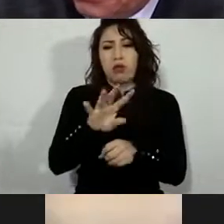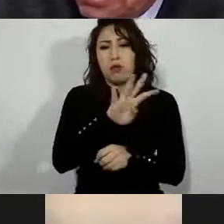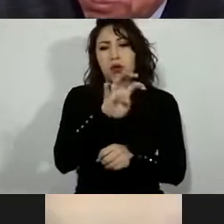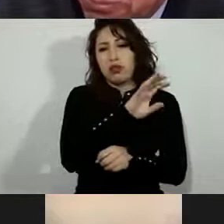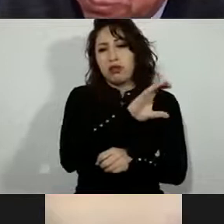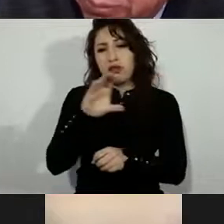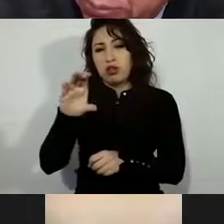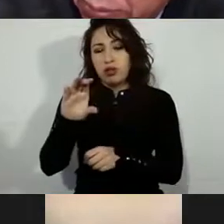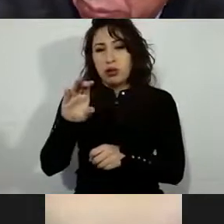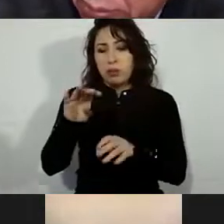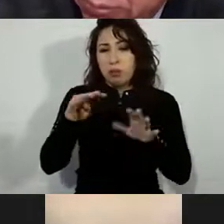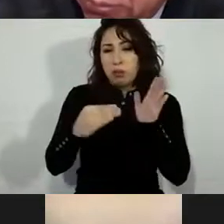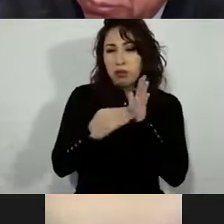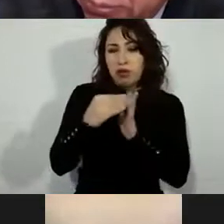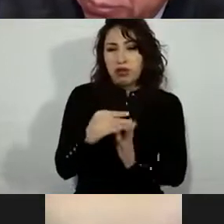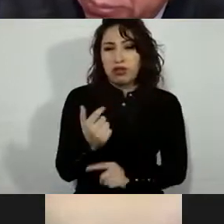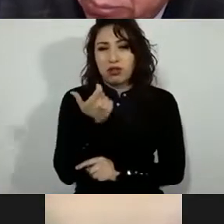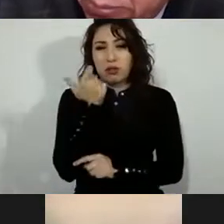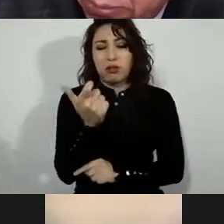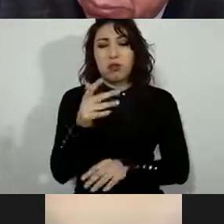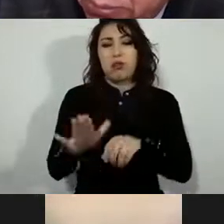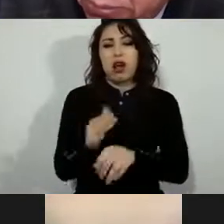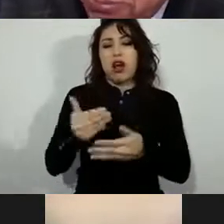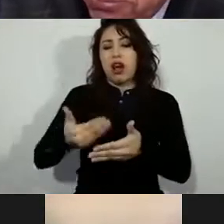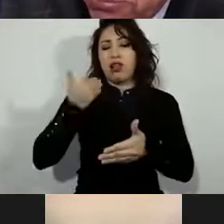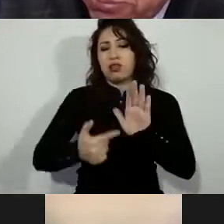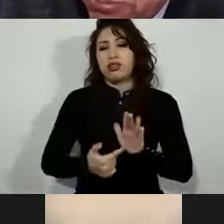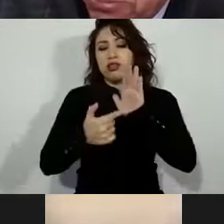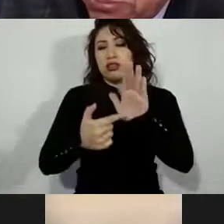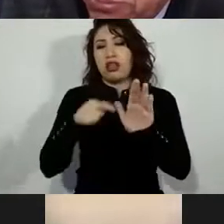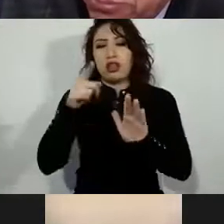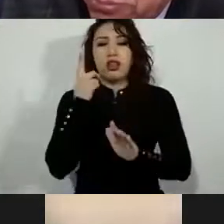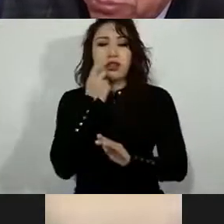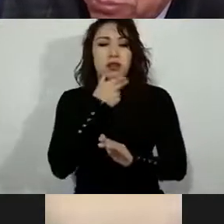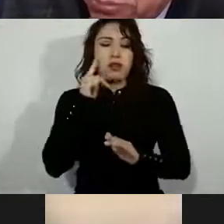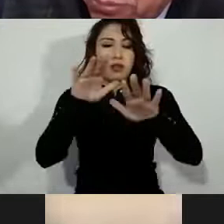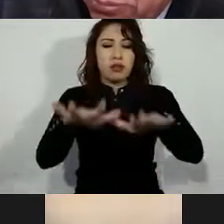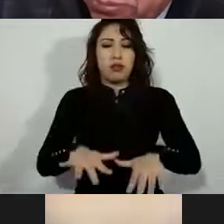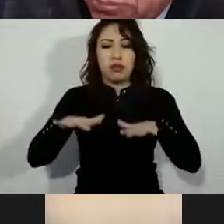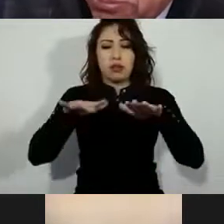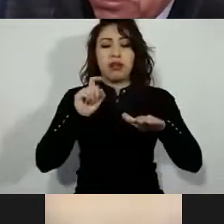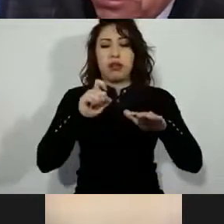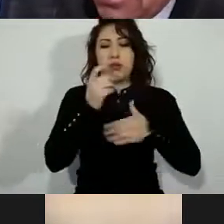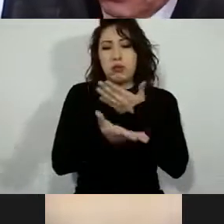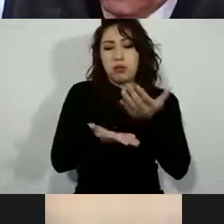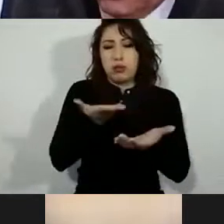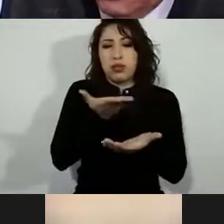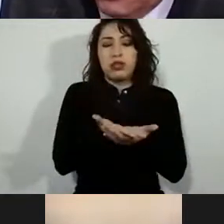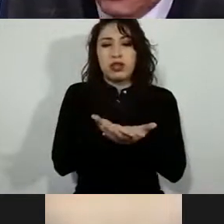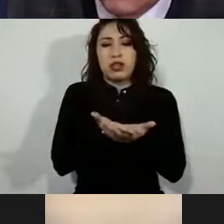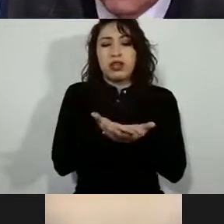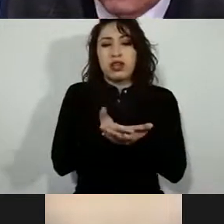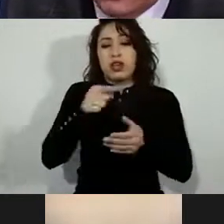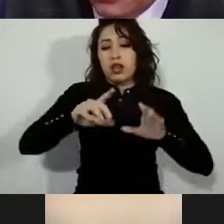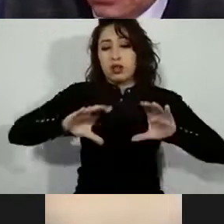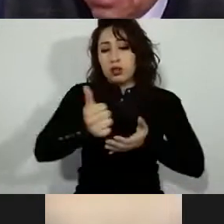En un punto de acuerdo se estipuló que se le daría al